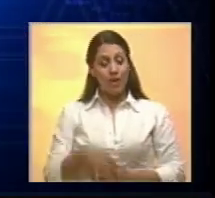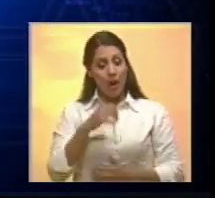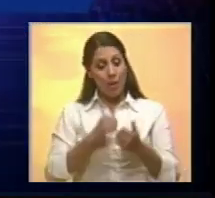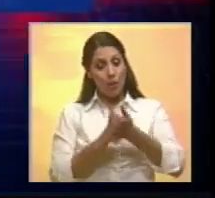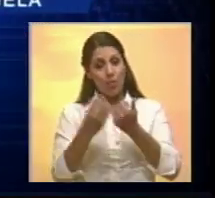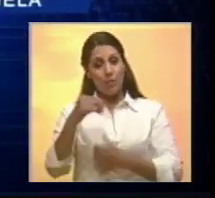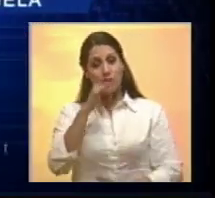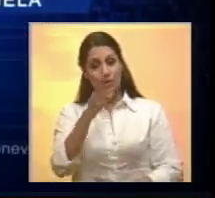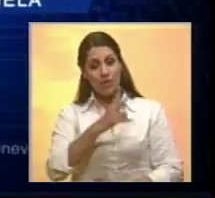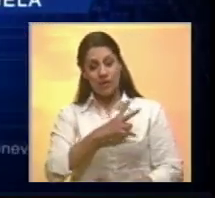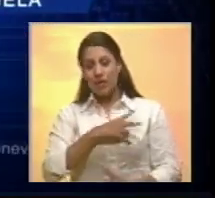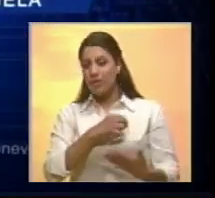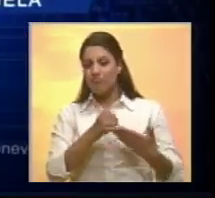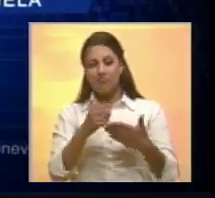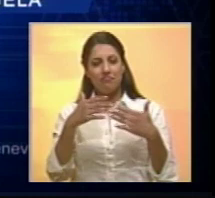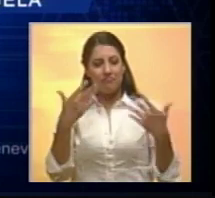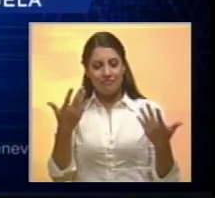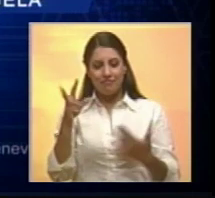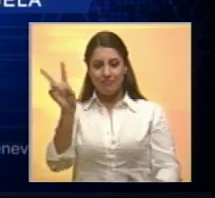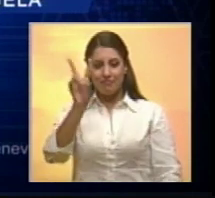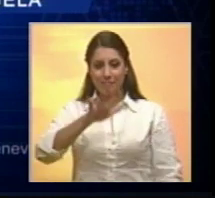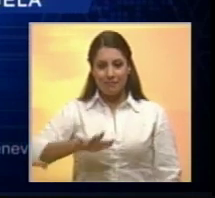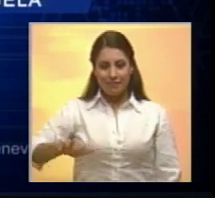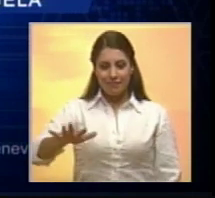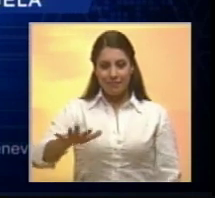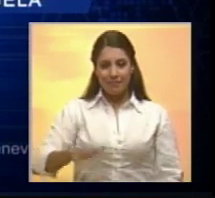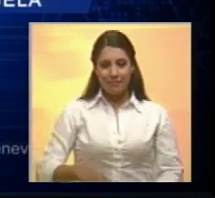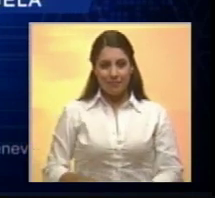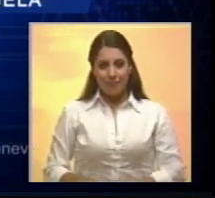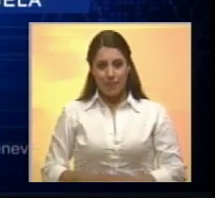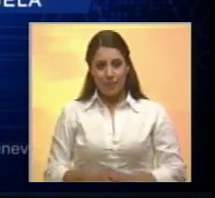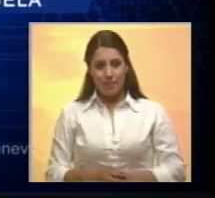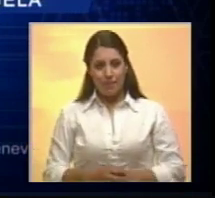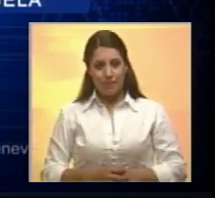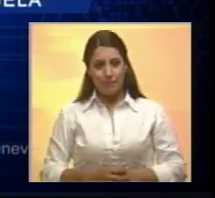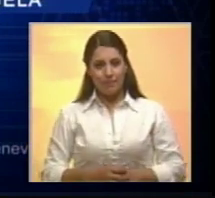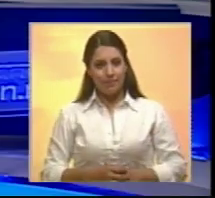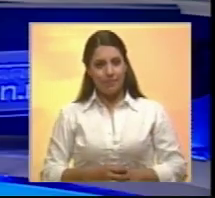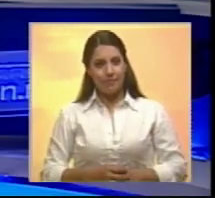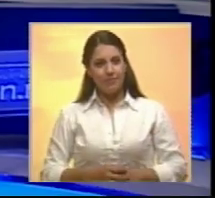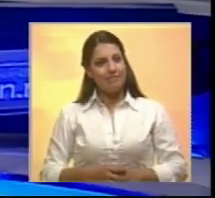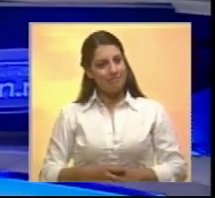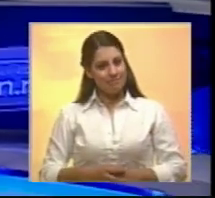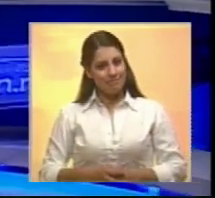Un aporte más de Noticiero Venevisión por Venezuela.